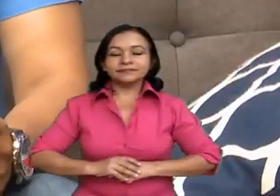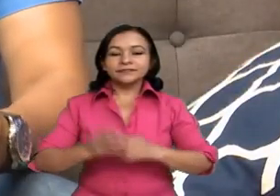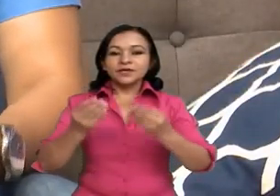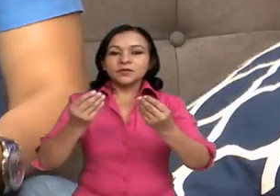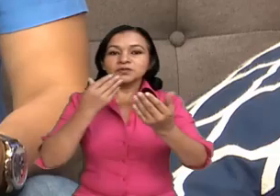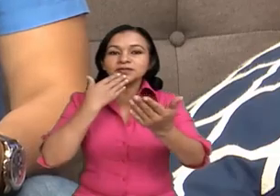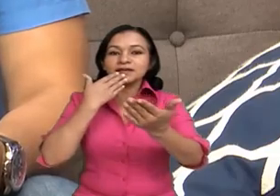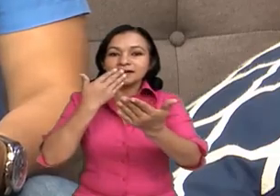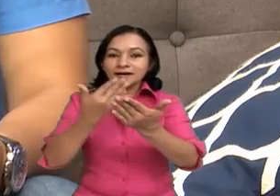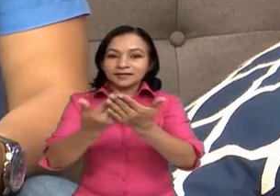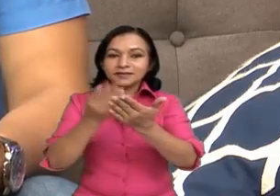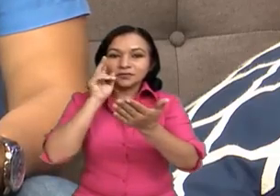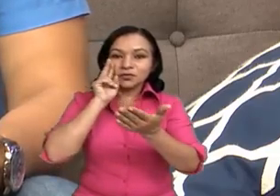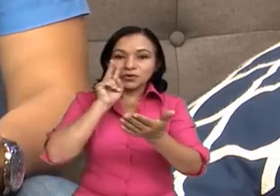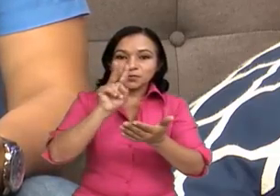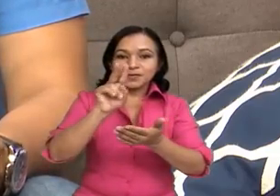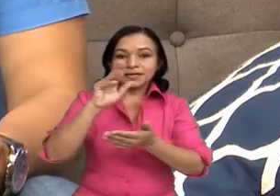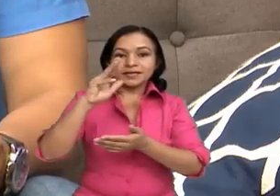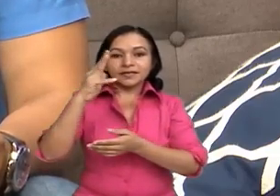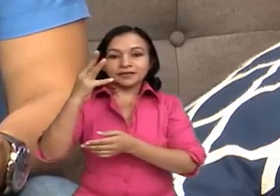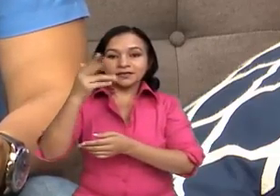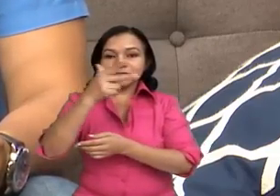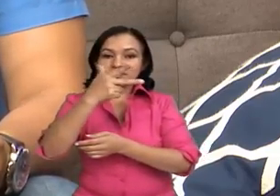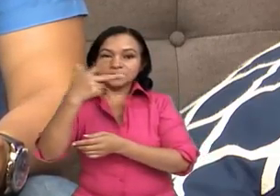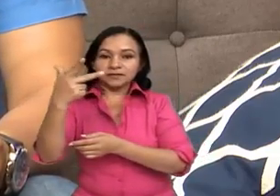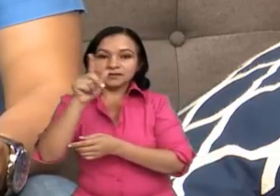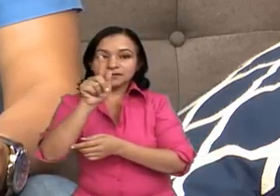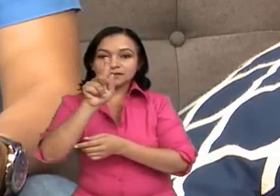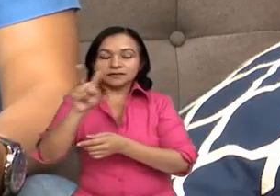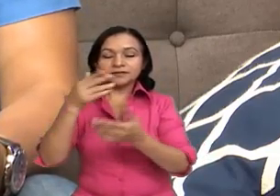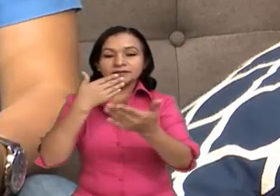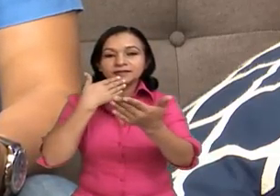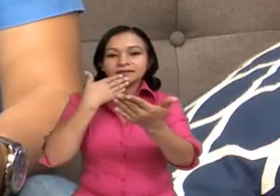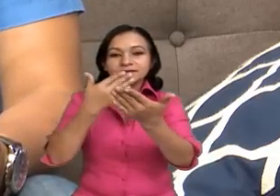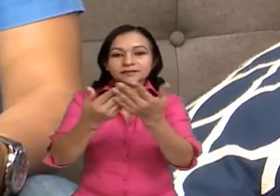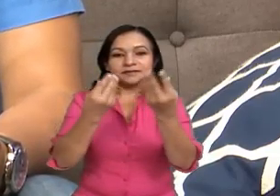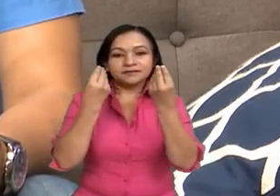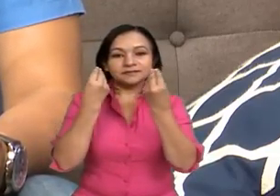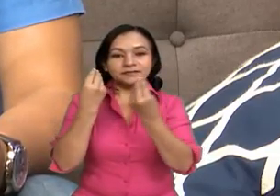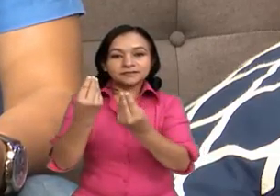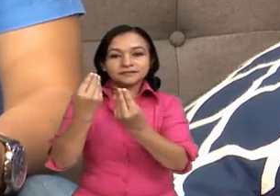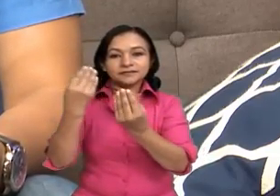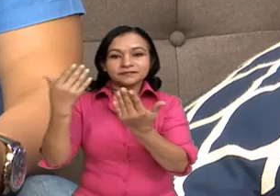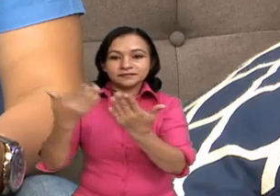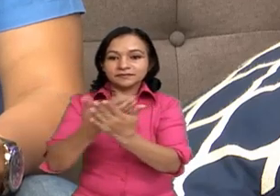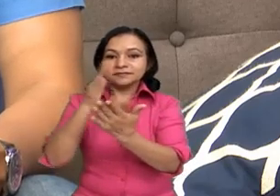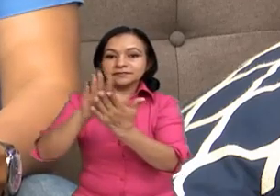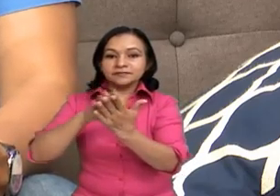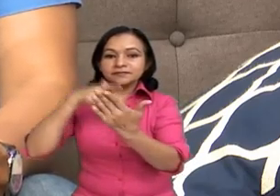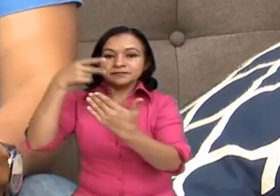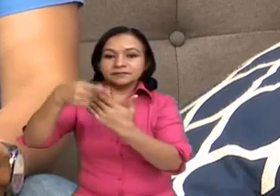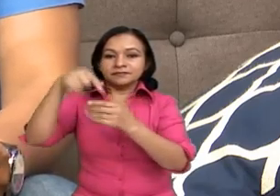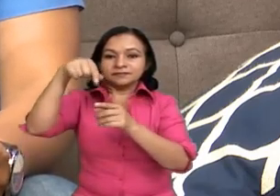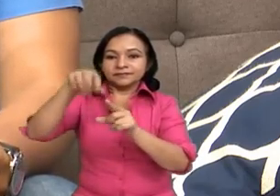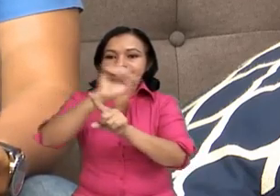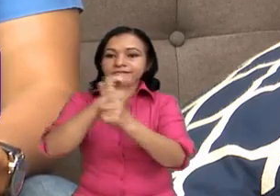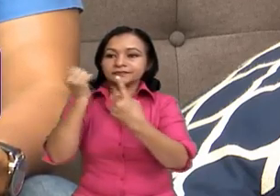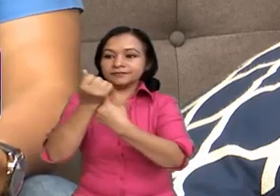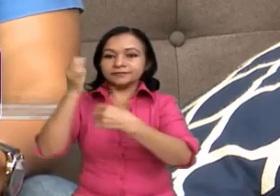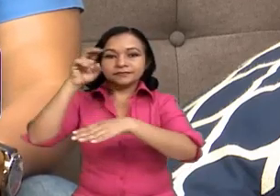Muchas gracias por estar en sintonía del canal parlamentario. Muchas gracias por acompañarnos en una nueva edición de su programa desde el Parlamento. Hoy,